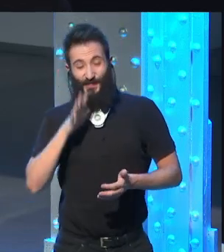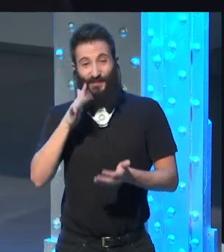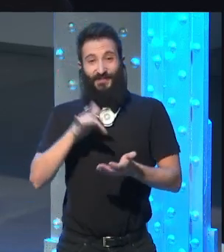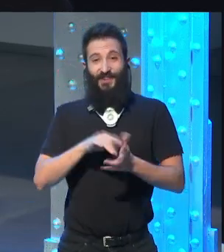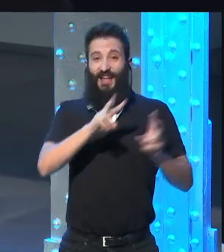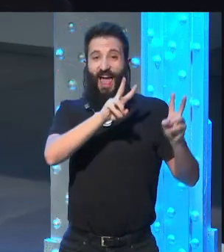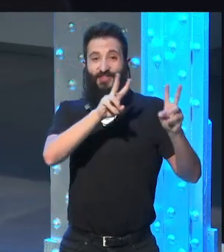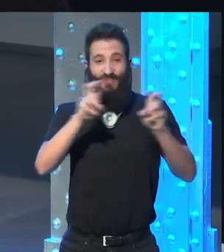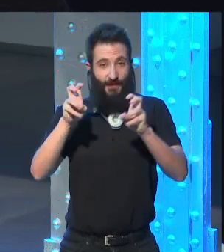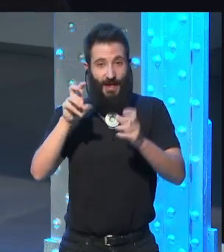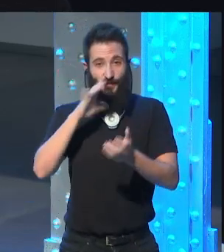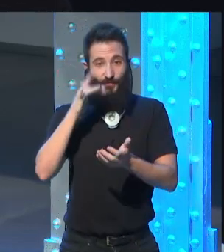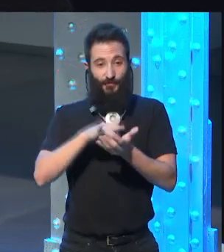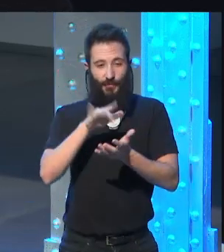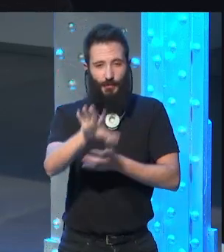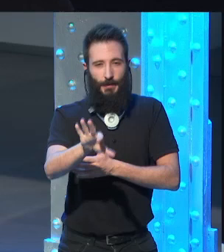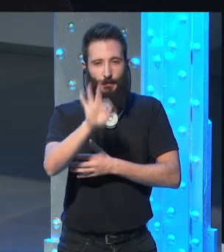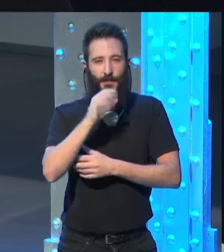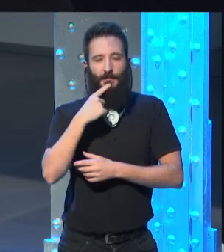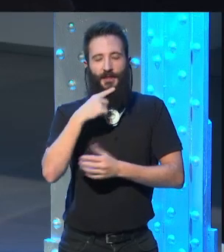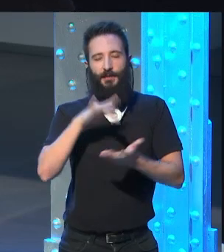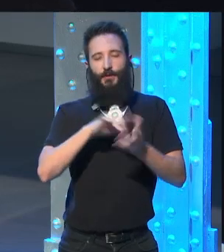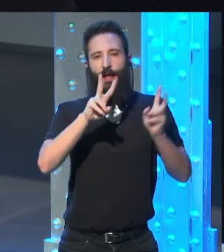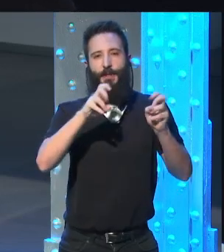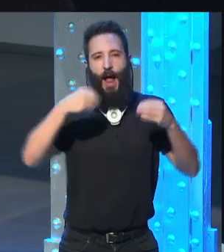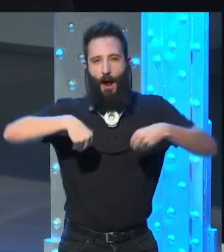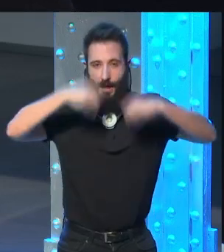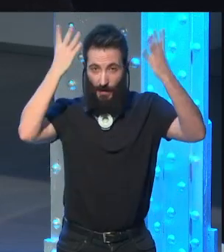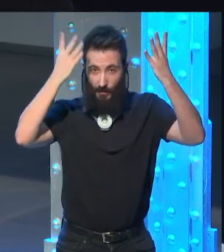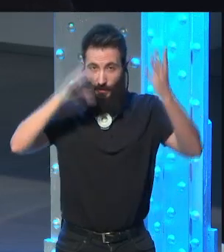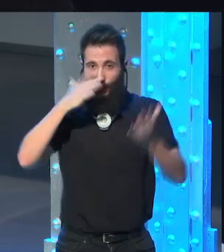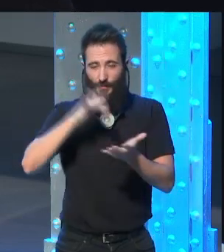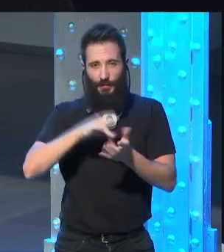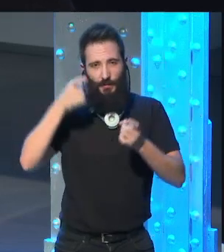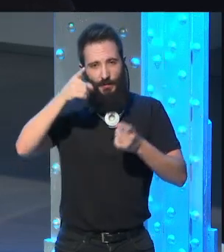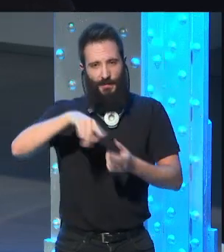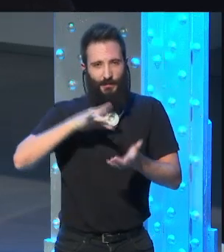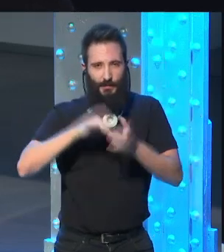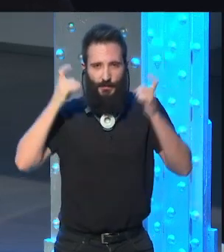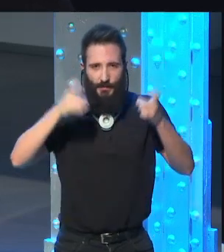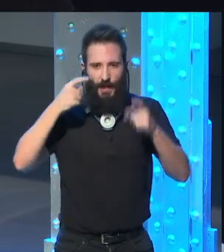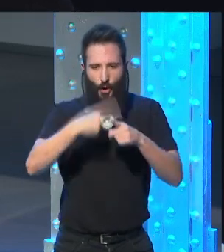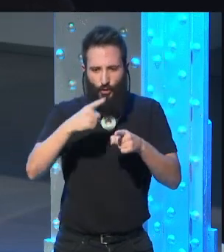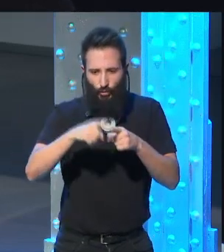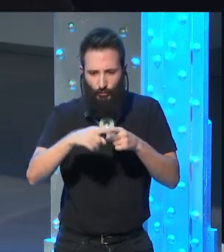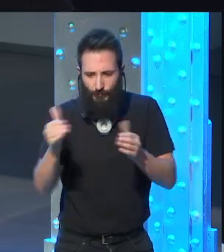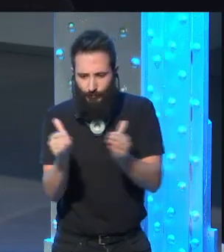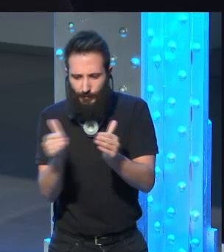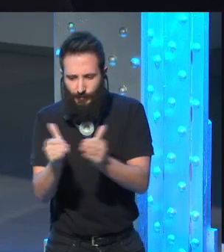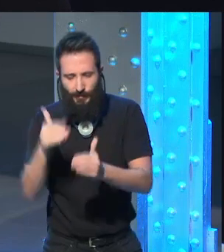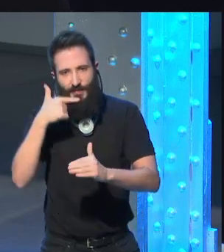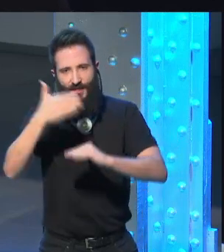que el tema, cuando decías el tema de la abstracción, y también por ahí limitar mucho de minimalismo también en muchas de las obras que